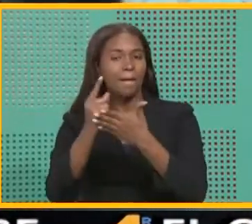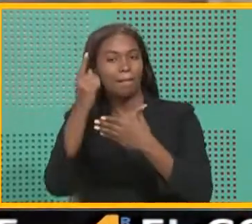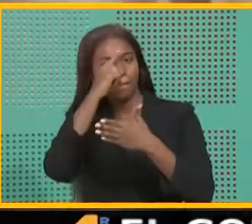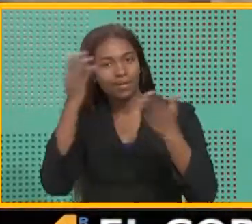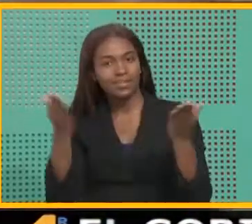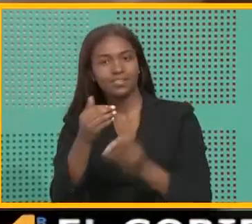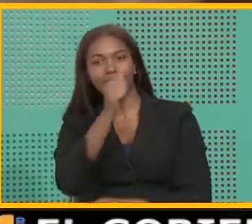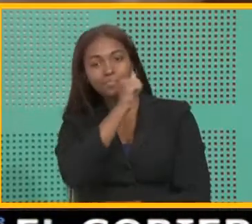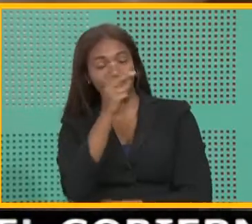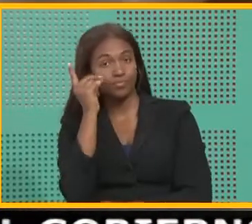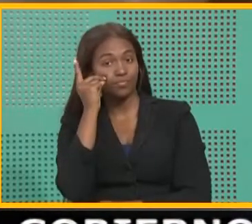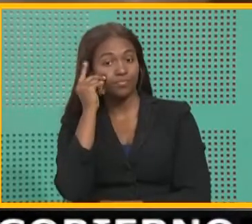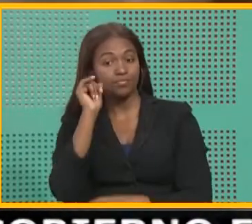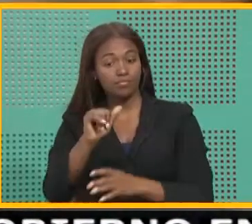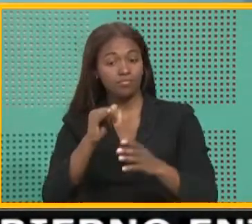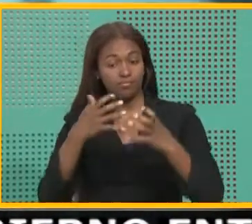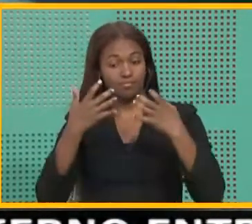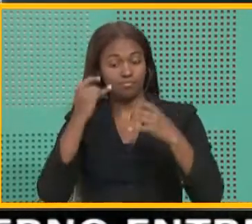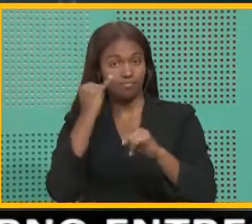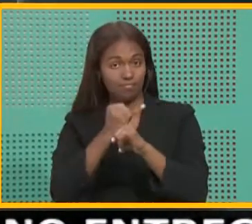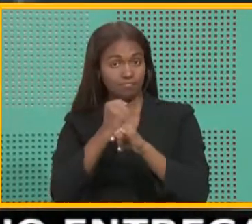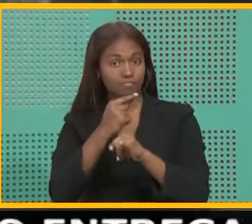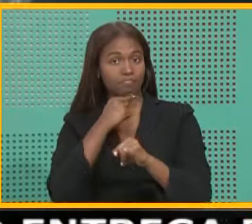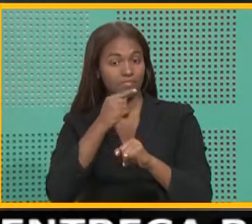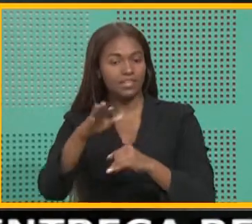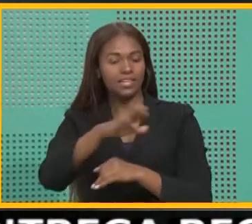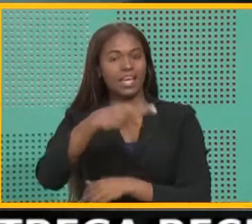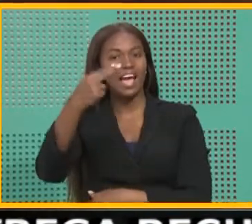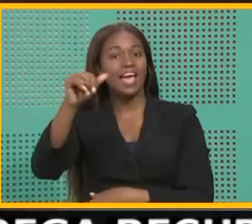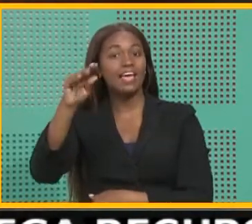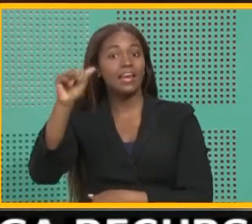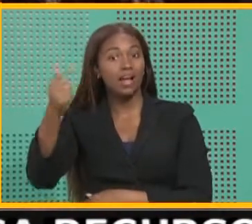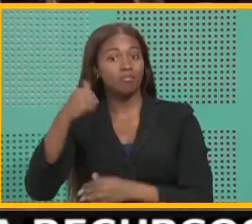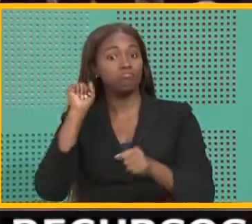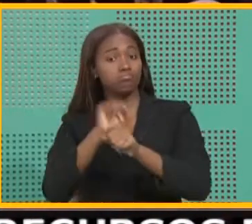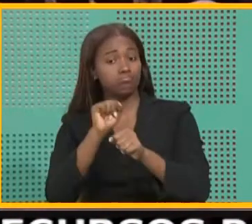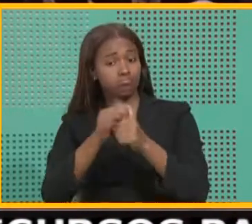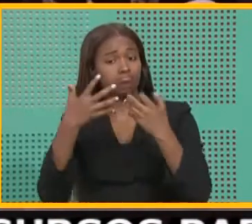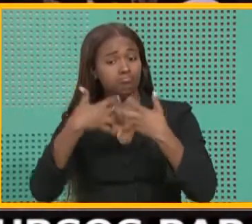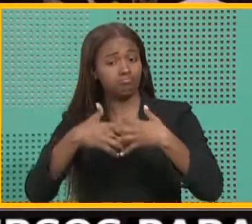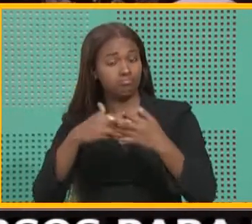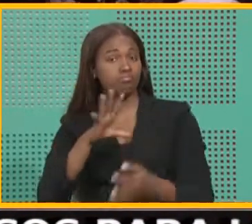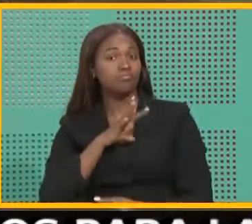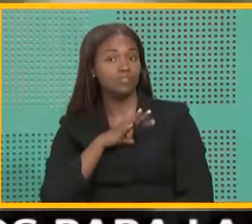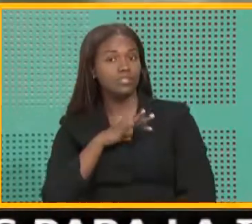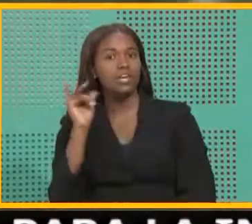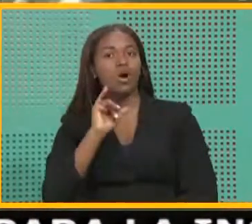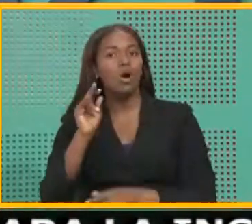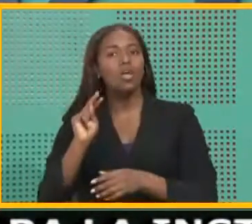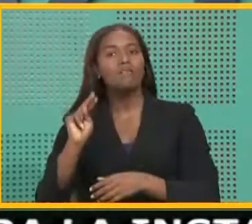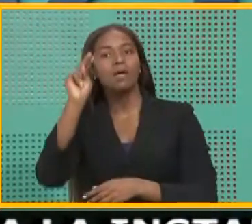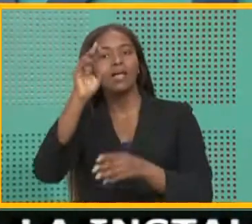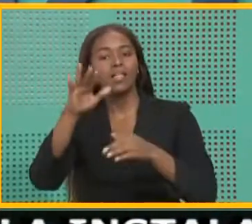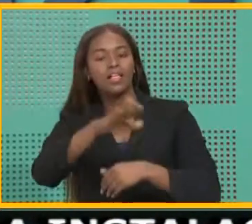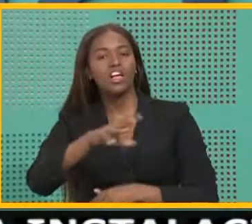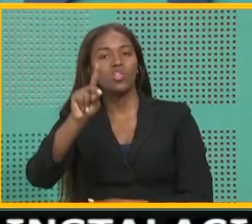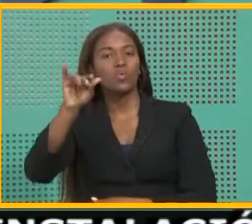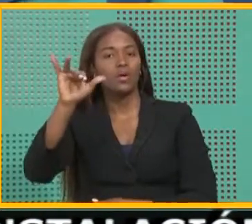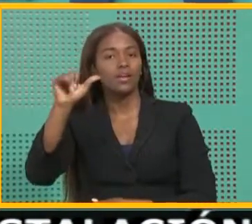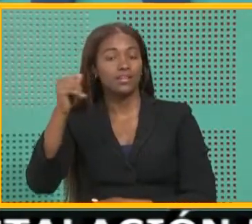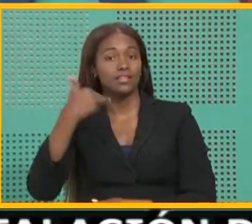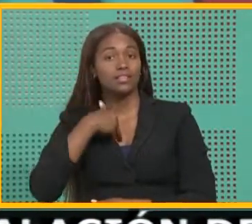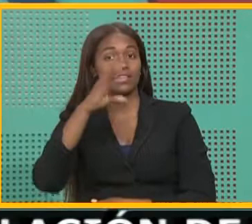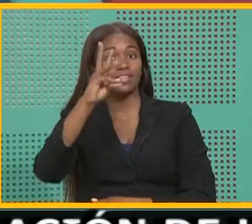Santo Domingo. La entidad informó que el sistema Jaina opera a plena capacidad y los niveles en el de Duey están en